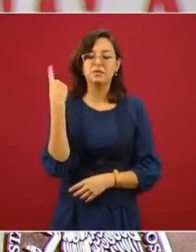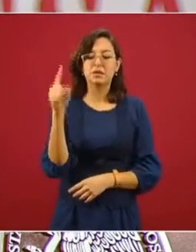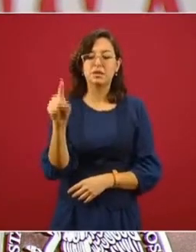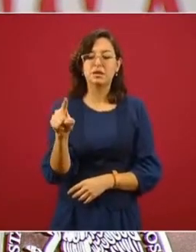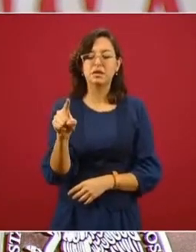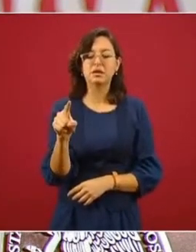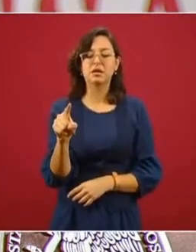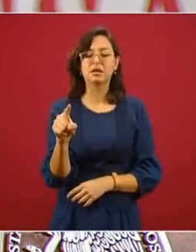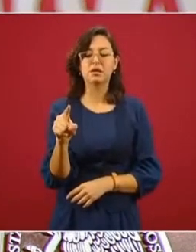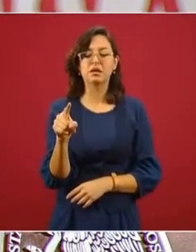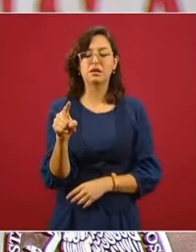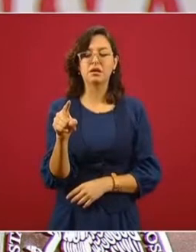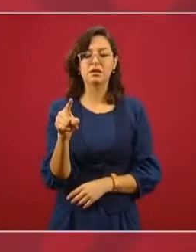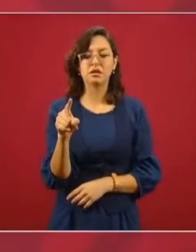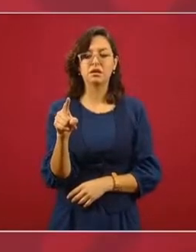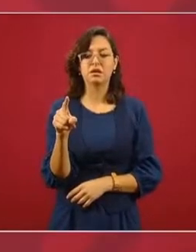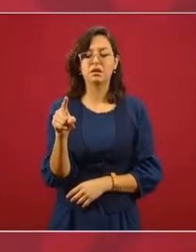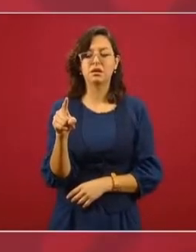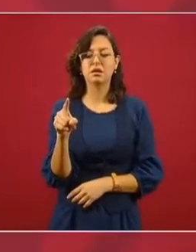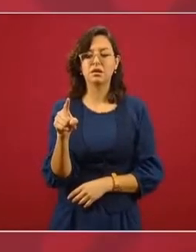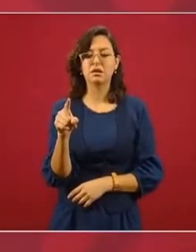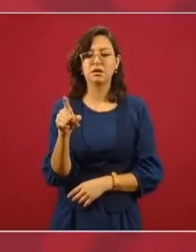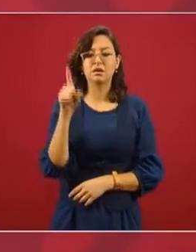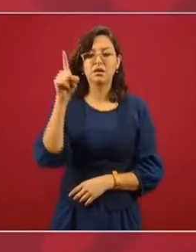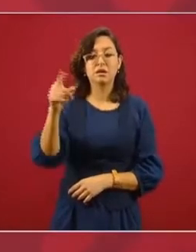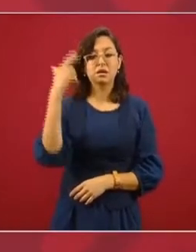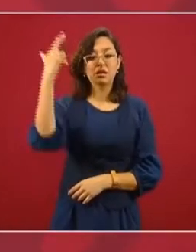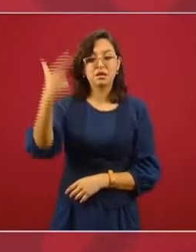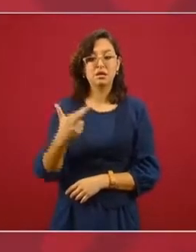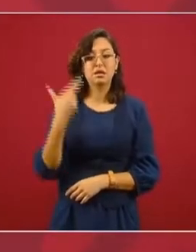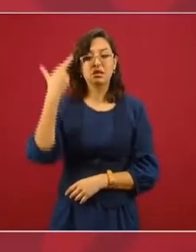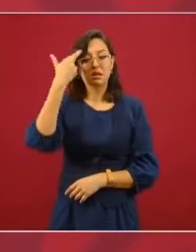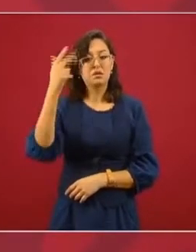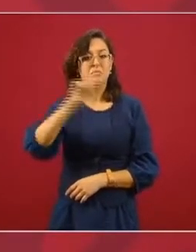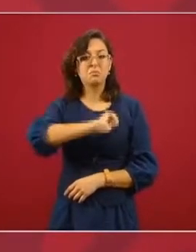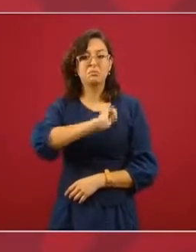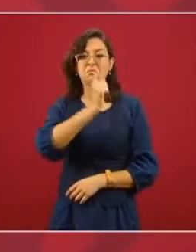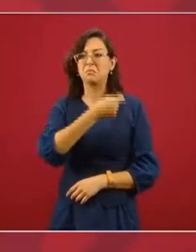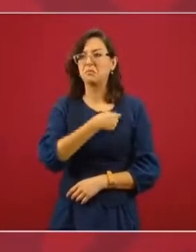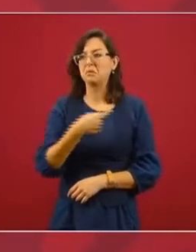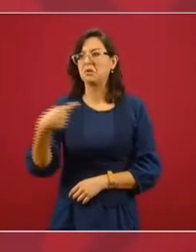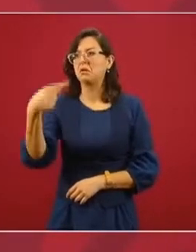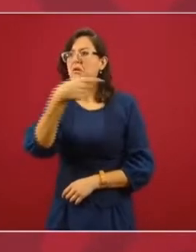se estaba quejando ante el rey de España de nosotros.